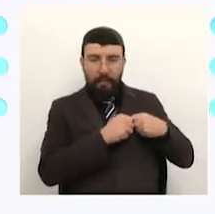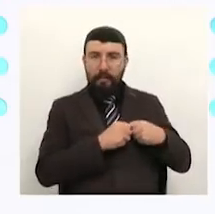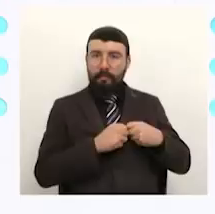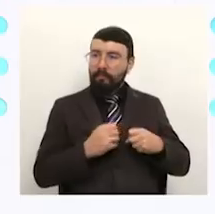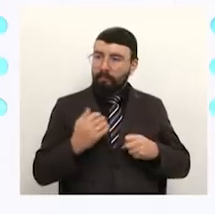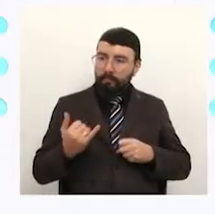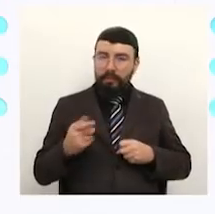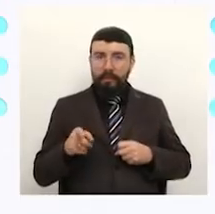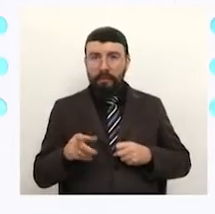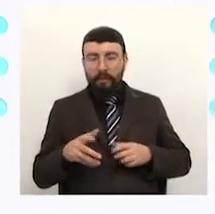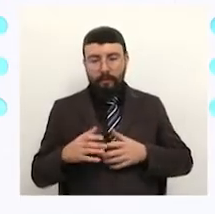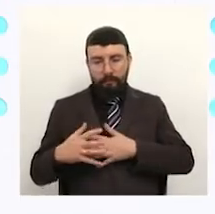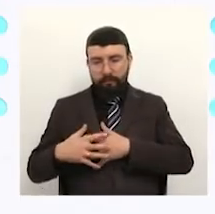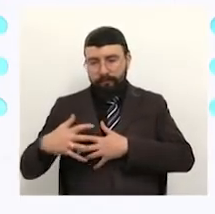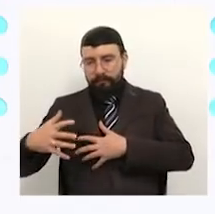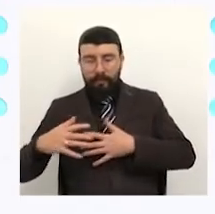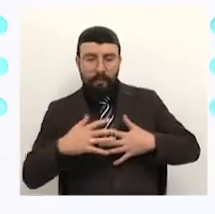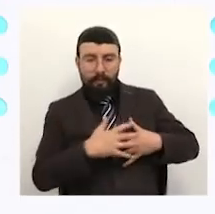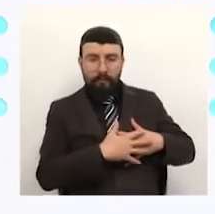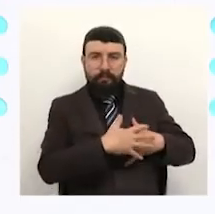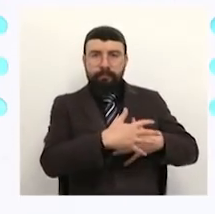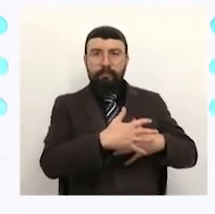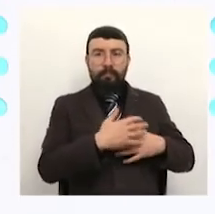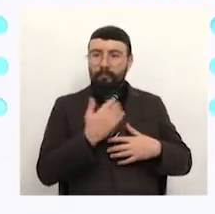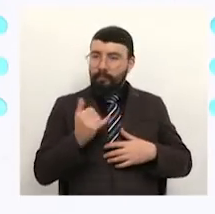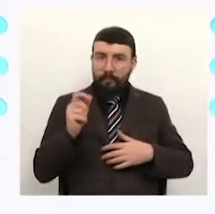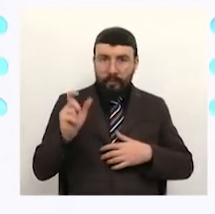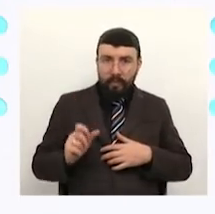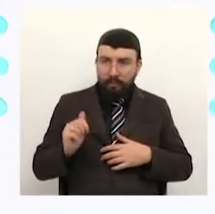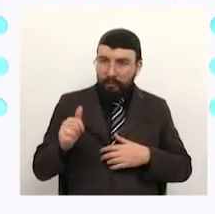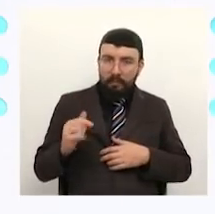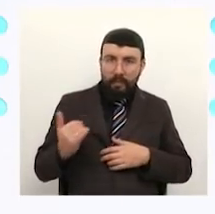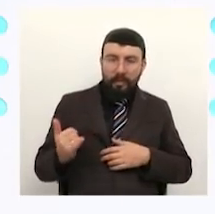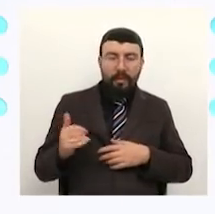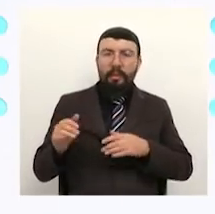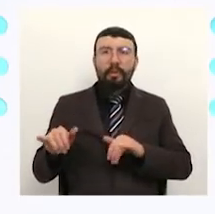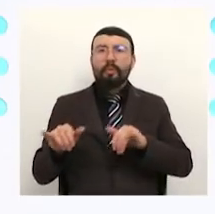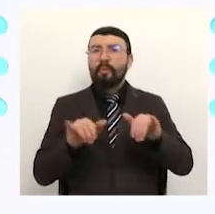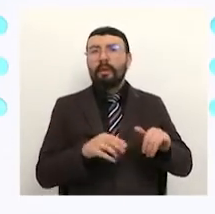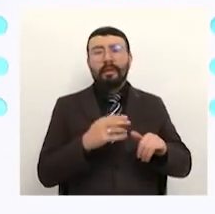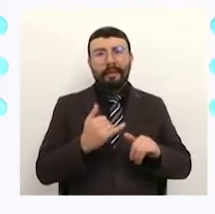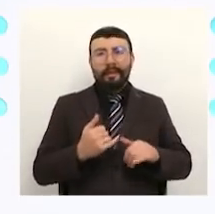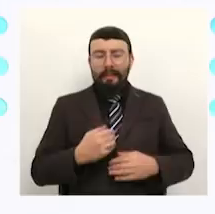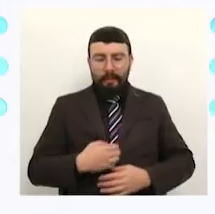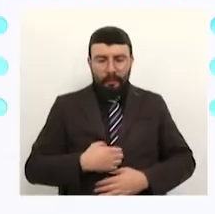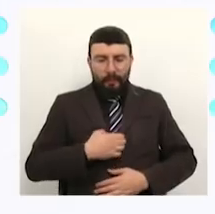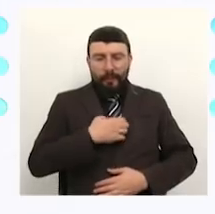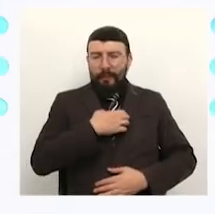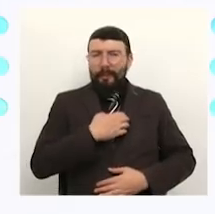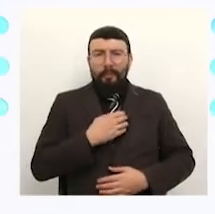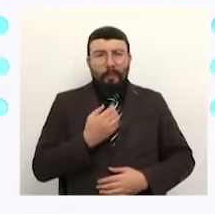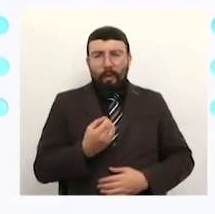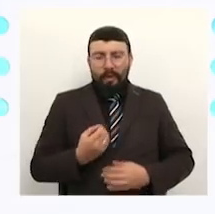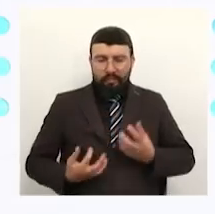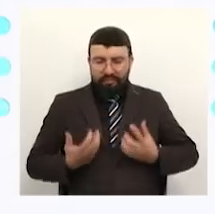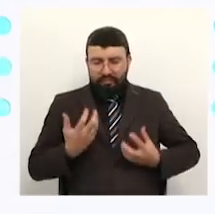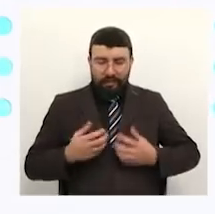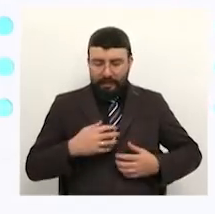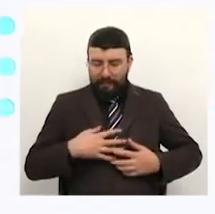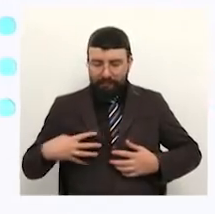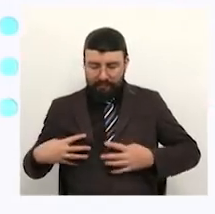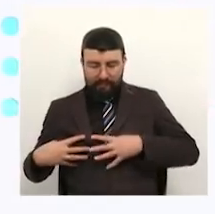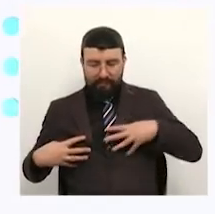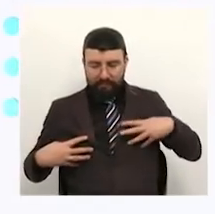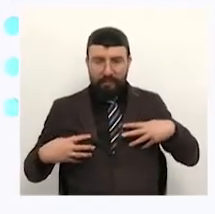neumonitis química se llama eso o sea el pulmón es como si se estuviera quemando un poquito con los jugos gástricos importante recordar que